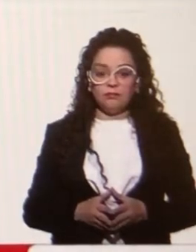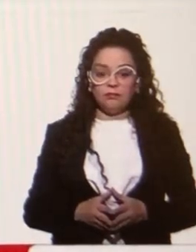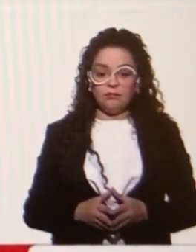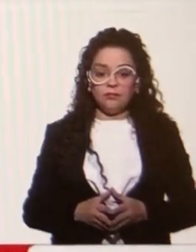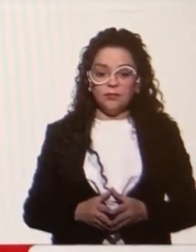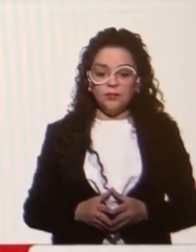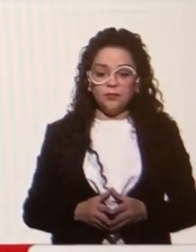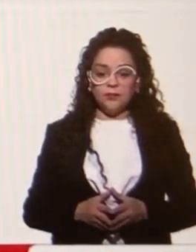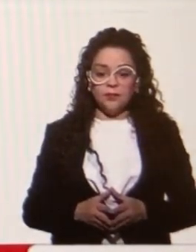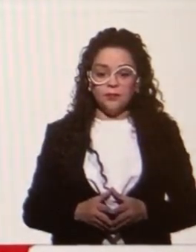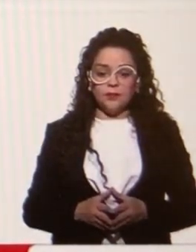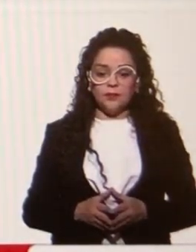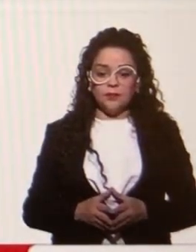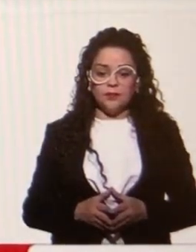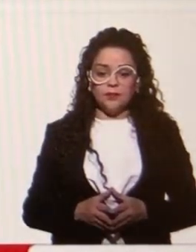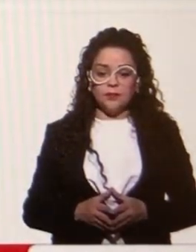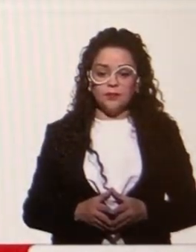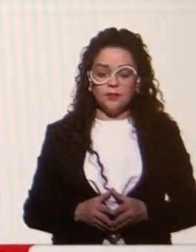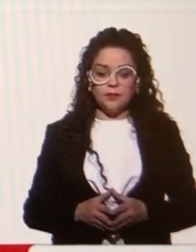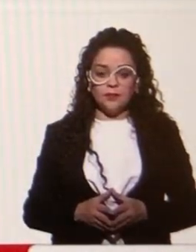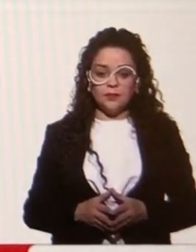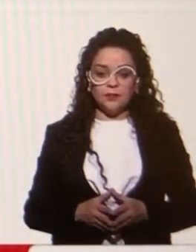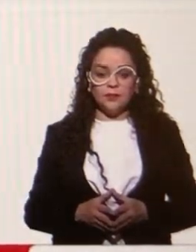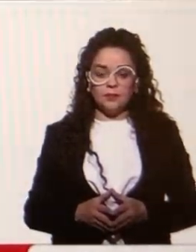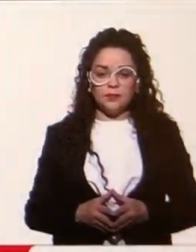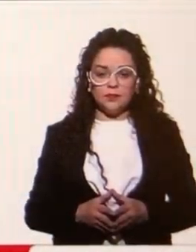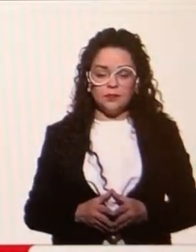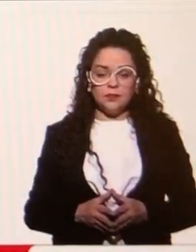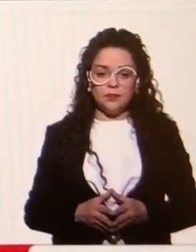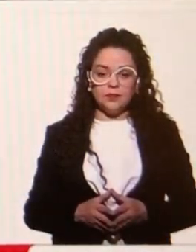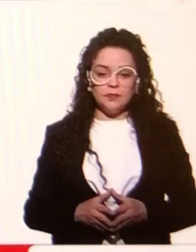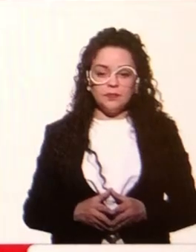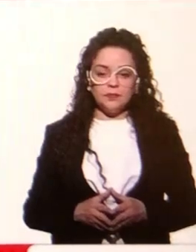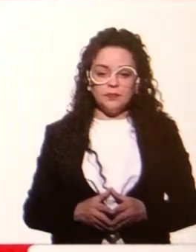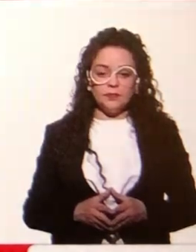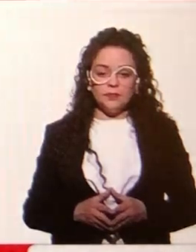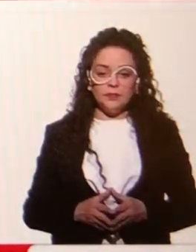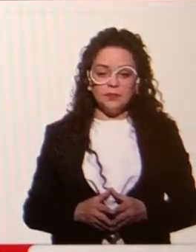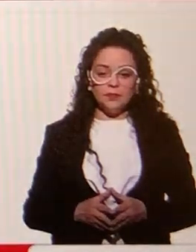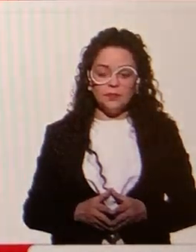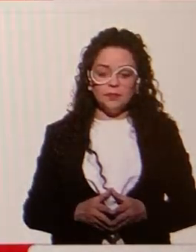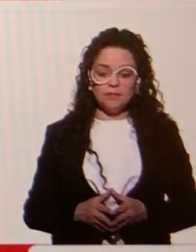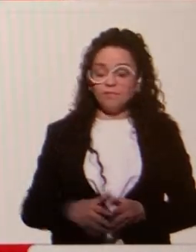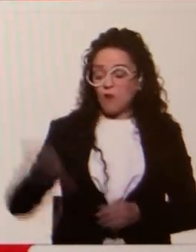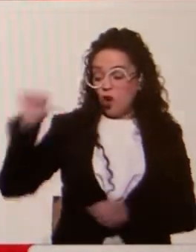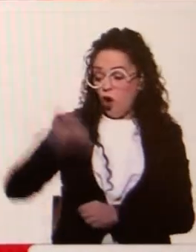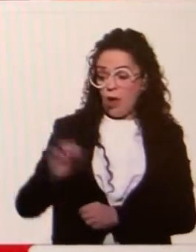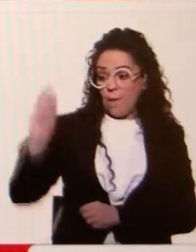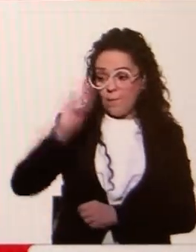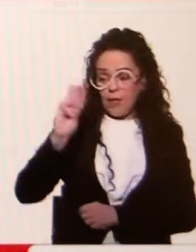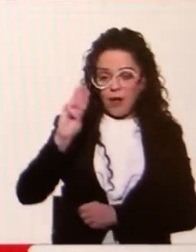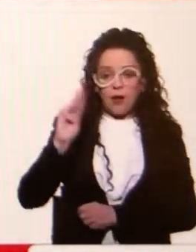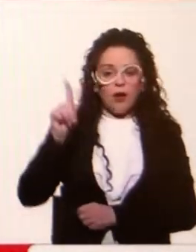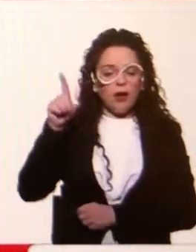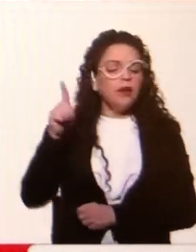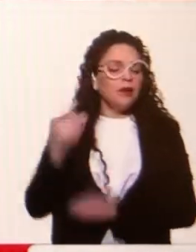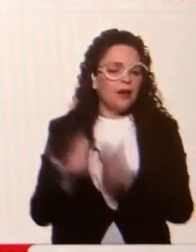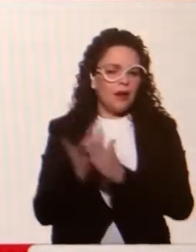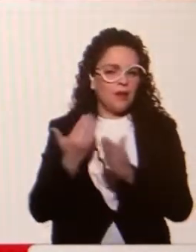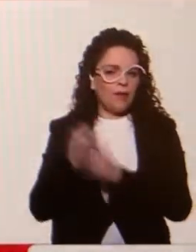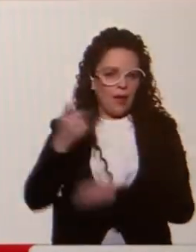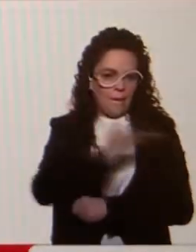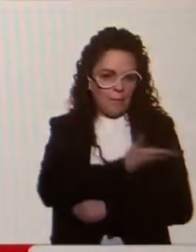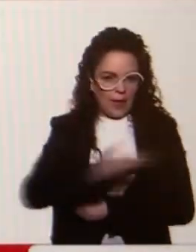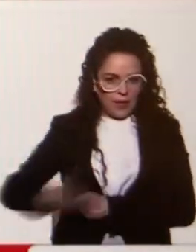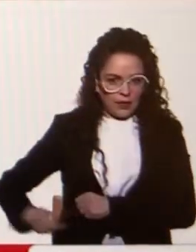controla al poder judicial el poder ejecutivo lo está repartido entre la oposición